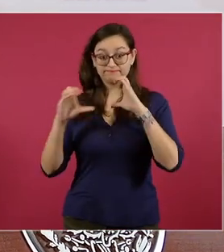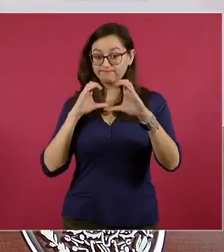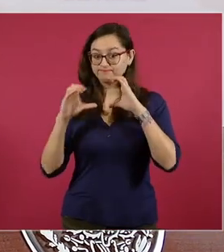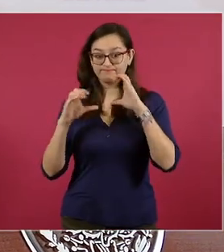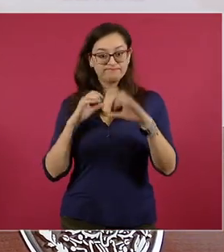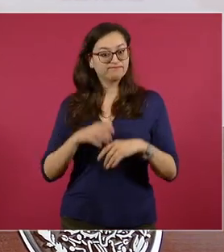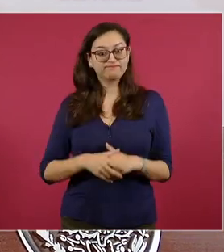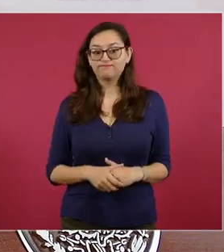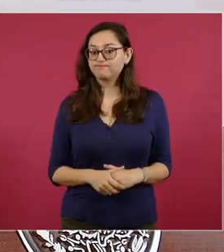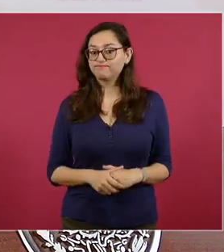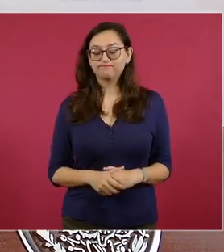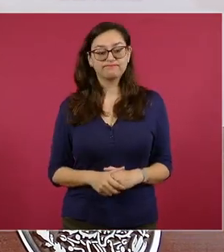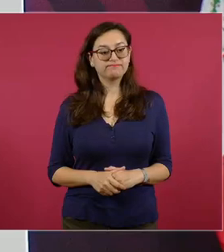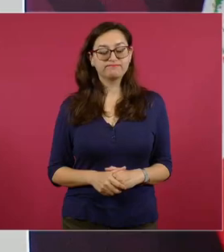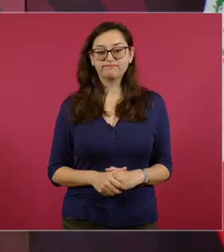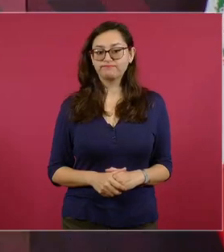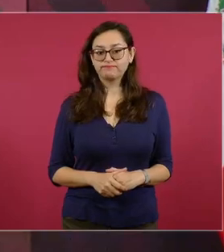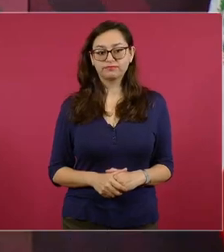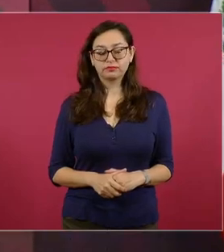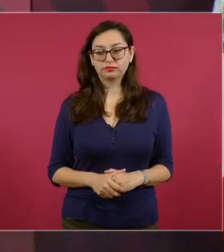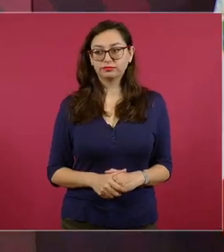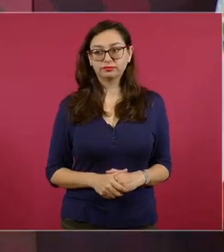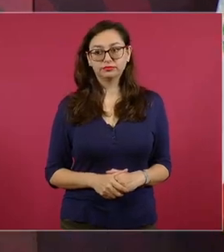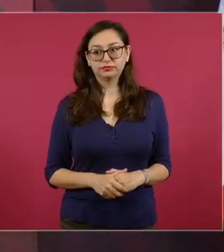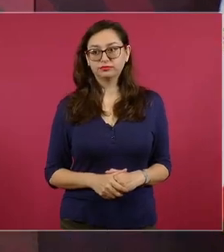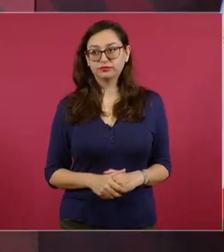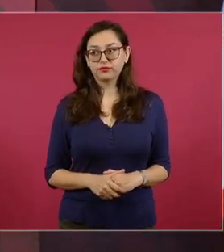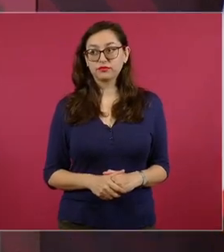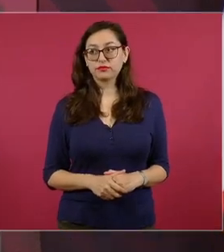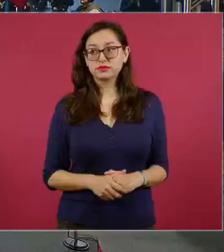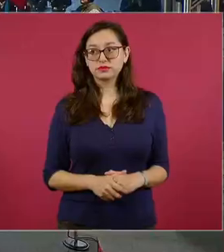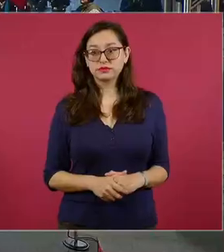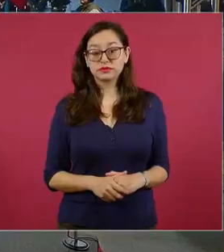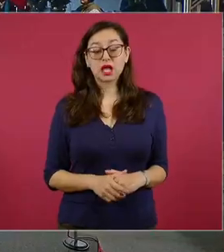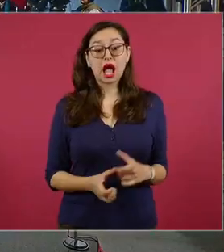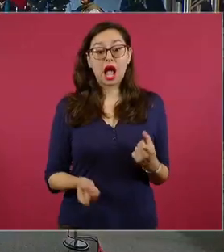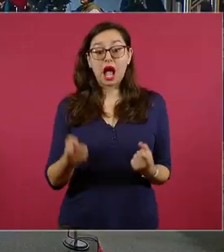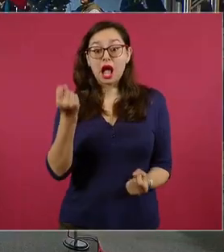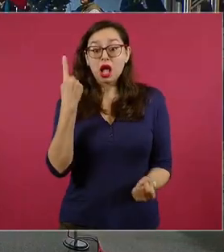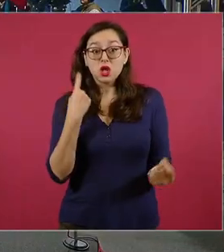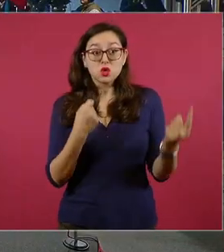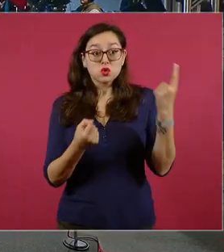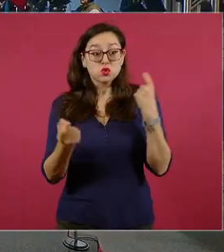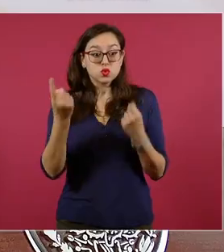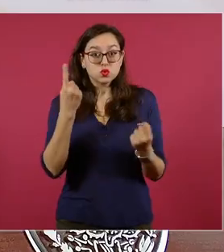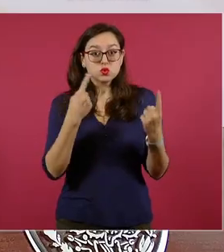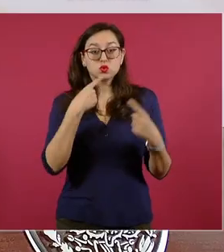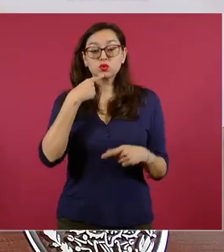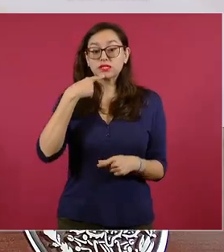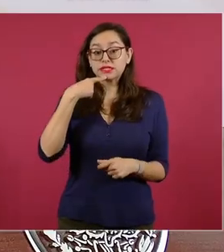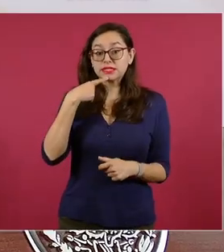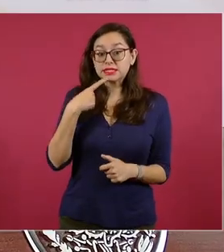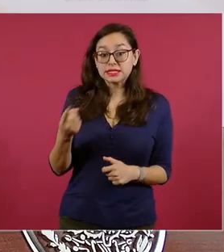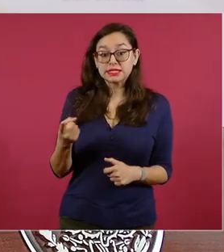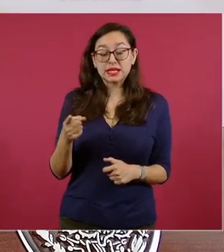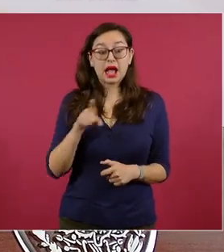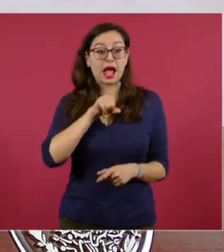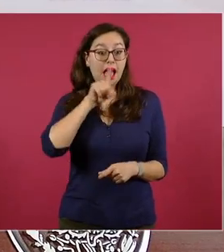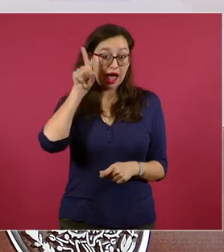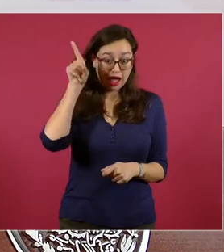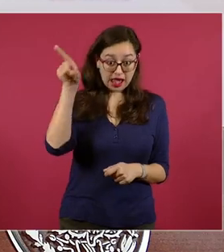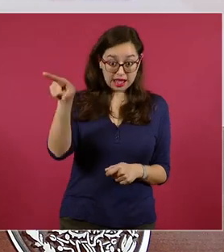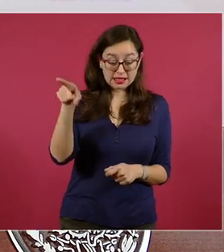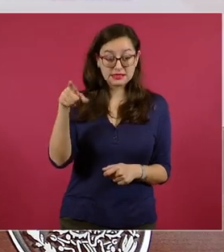porque ahí andan, ¿no?, los adversarios diciendo que como en Palenque hay